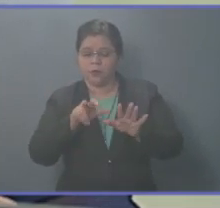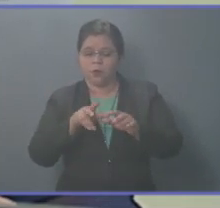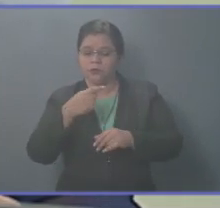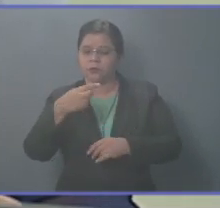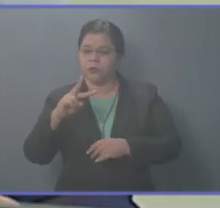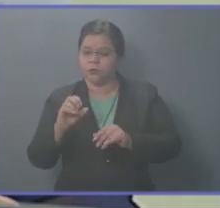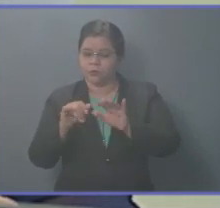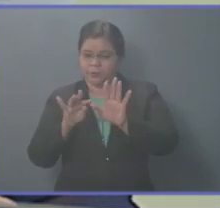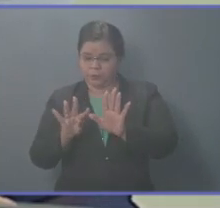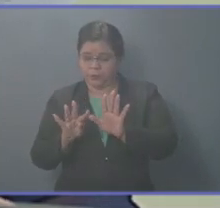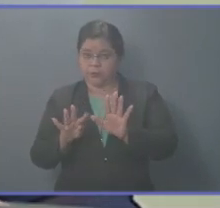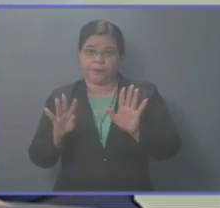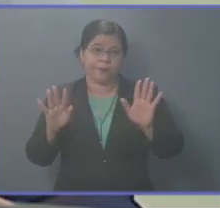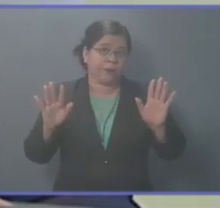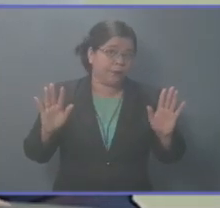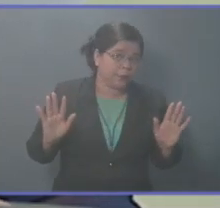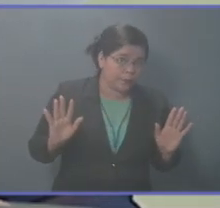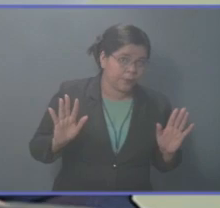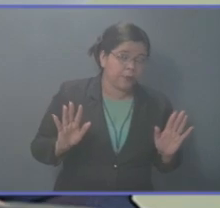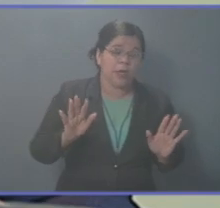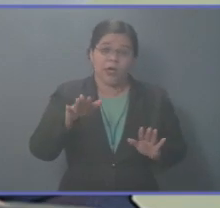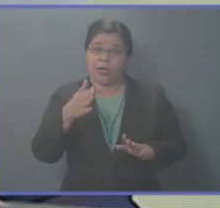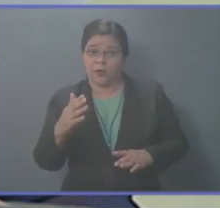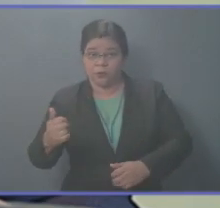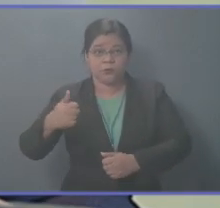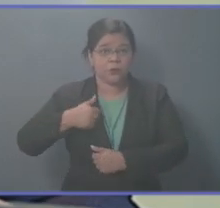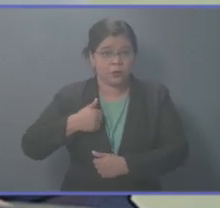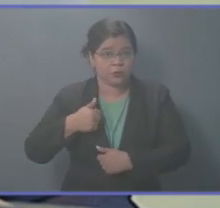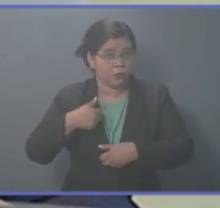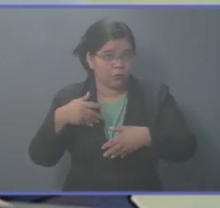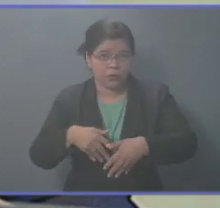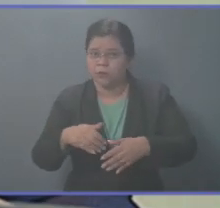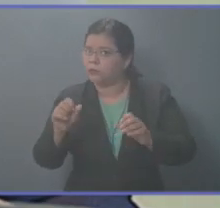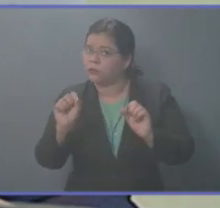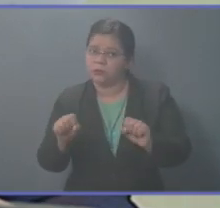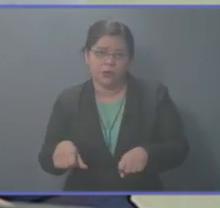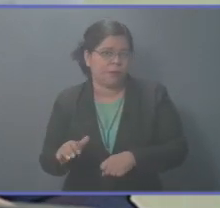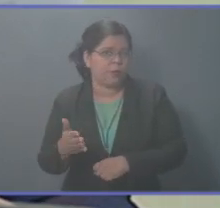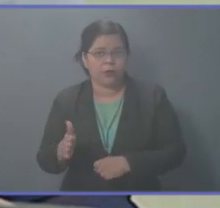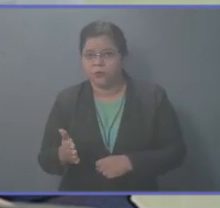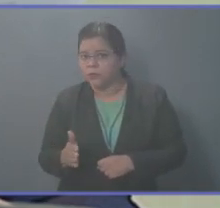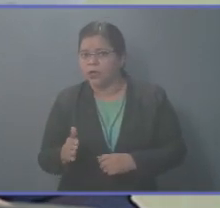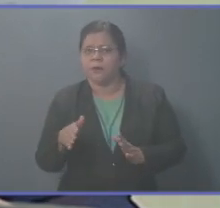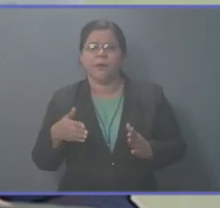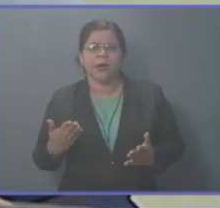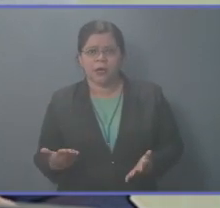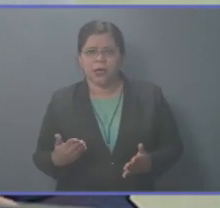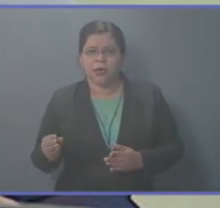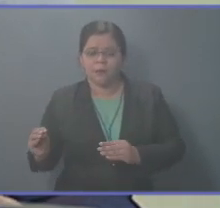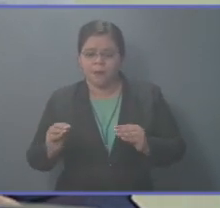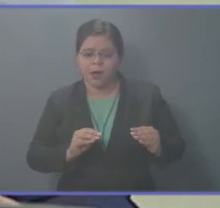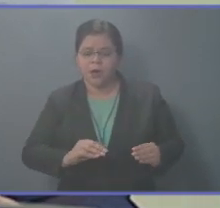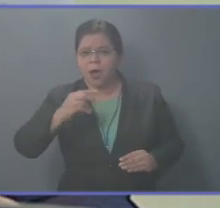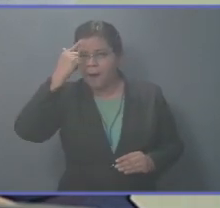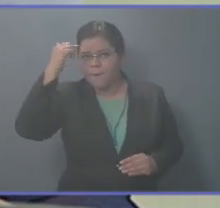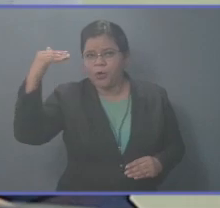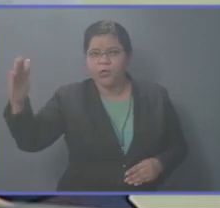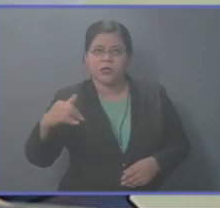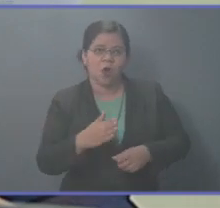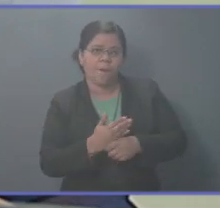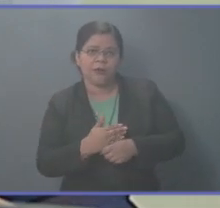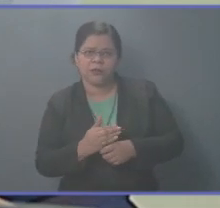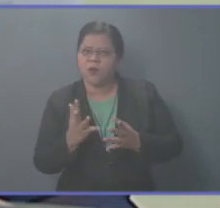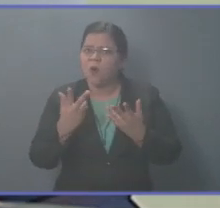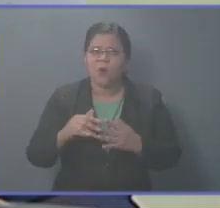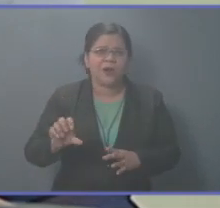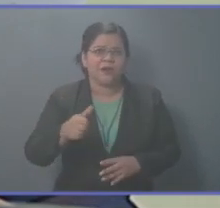8-2014. Esto supone que el uso de la Fuerza Armada no puede emplearse con fines políticos, partidistas u